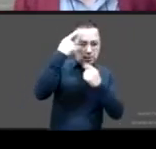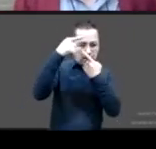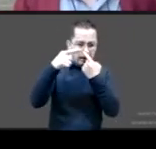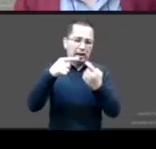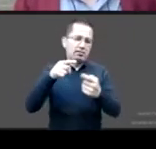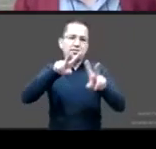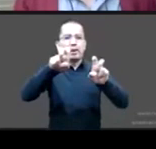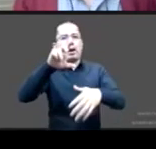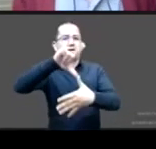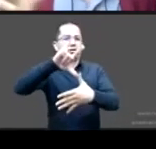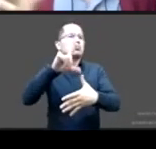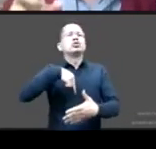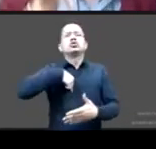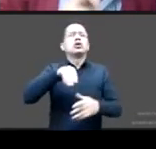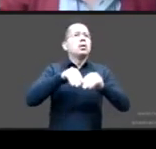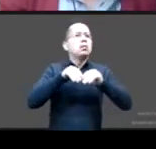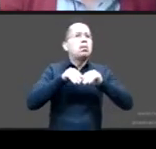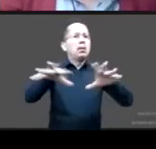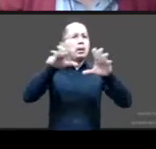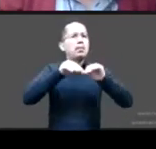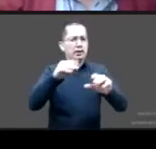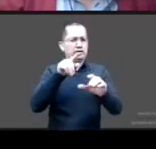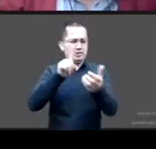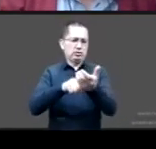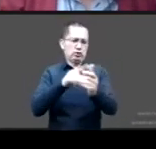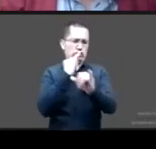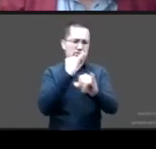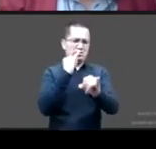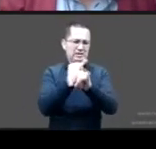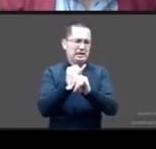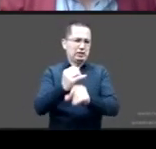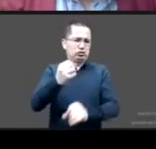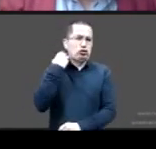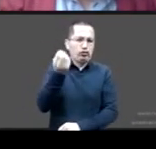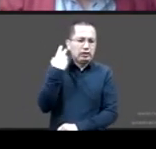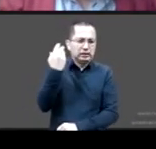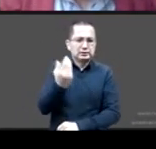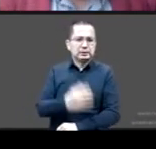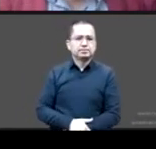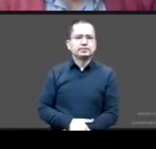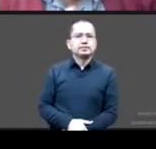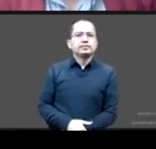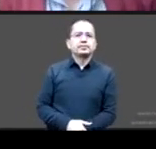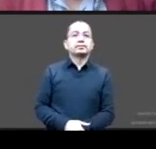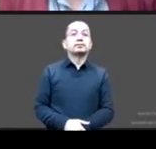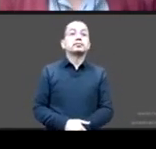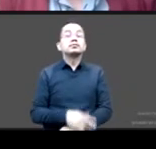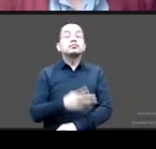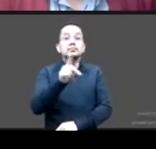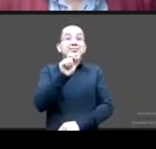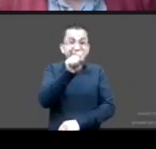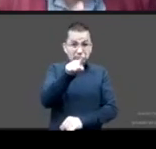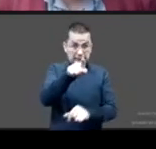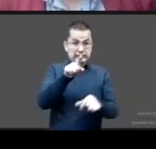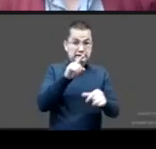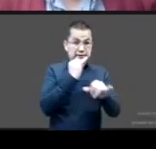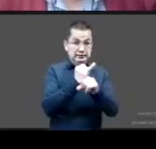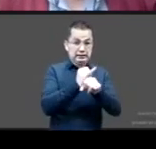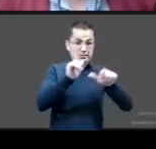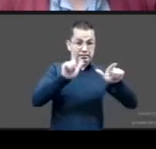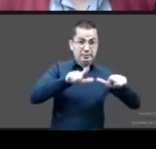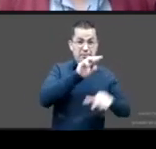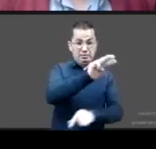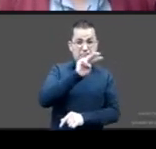seminarios virtuales pero también en esa en esa plataforma hay muchos materiales hay más de 1100